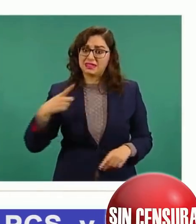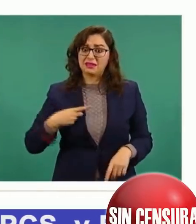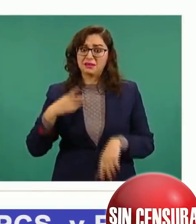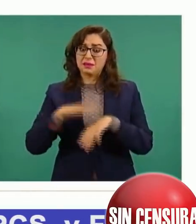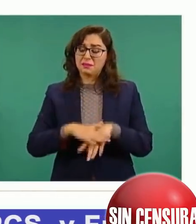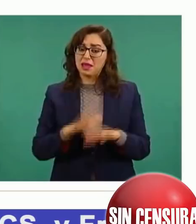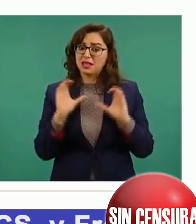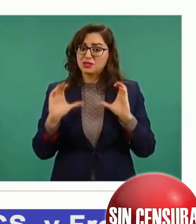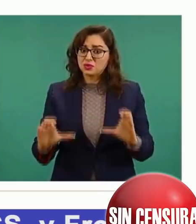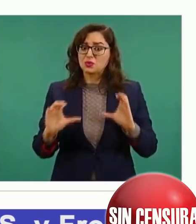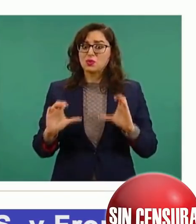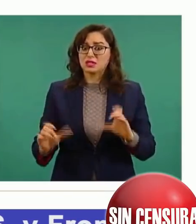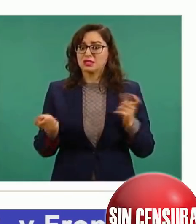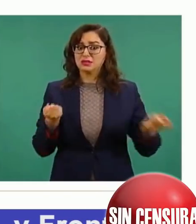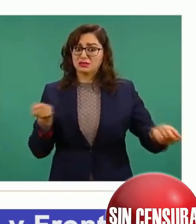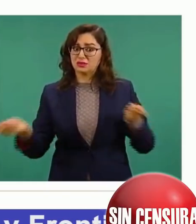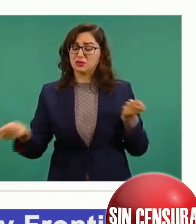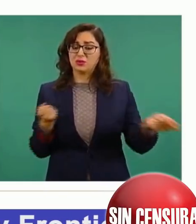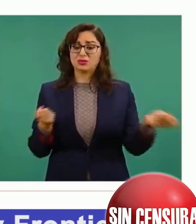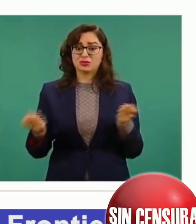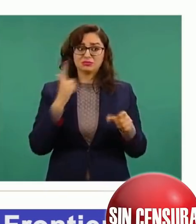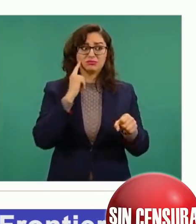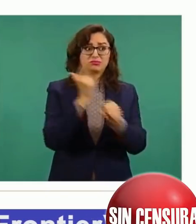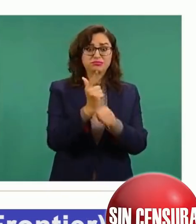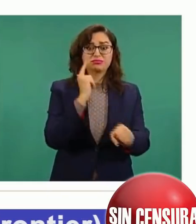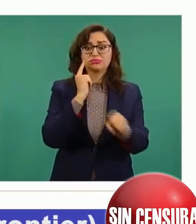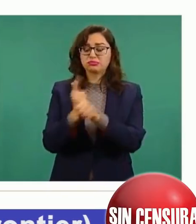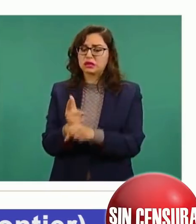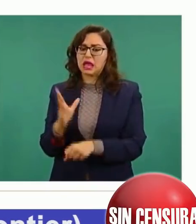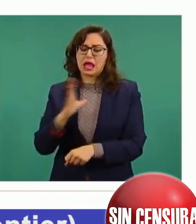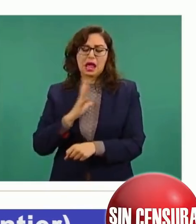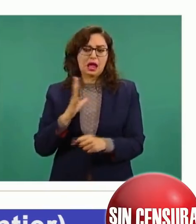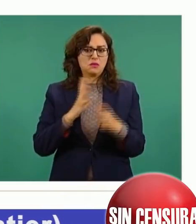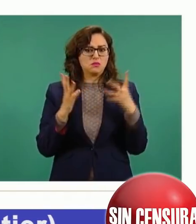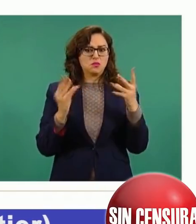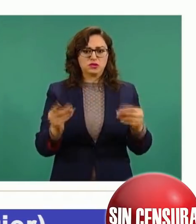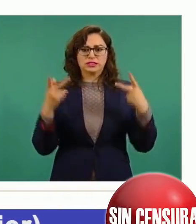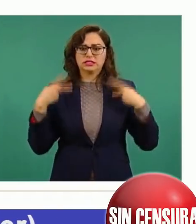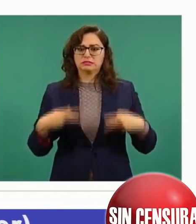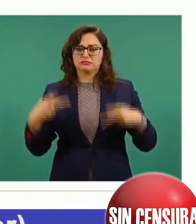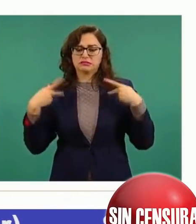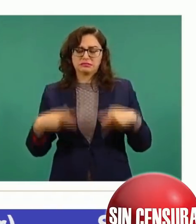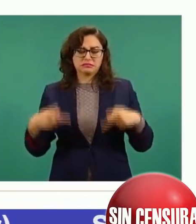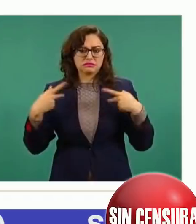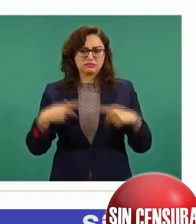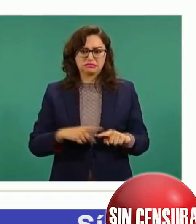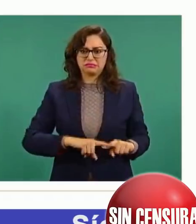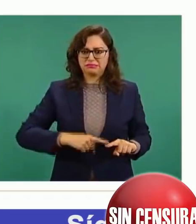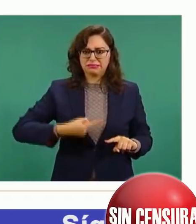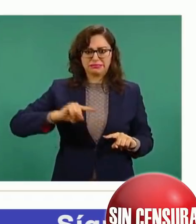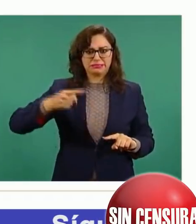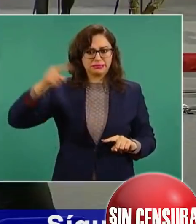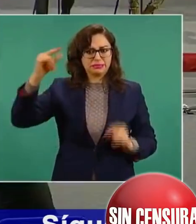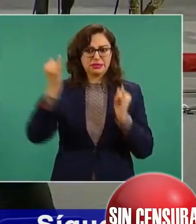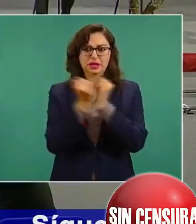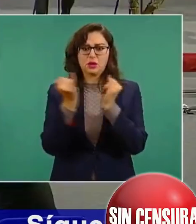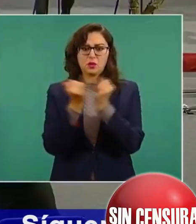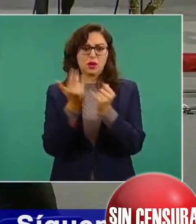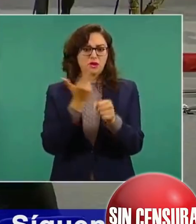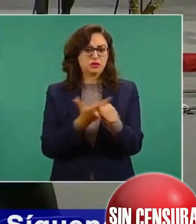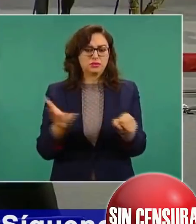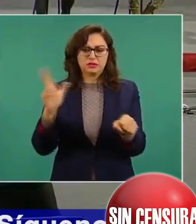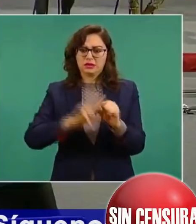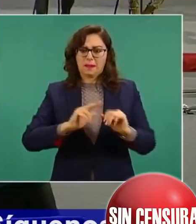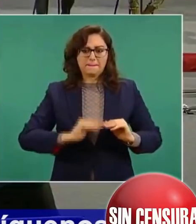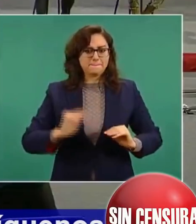y ampliar la capacidad de detección comunitaria porque tenemos esta fase de ascenso igual que la hospitalización. La siguiente.